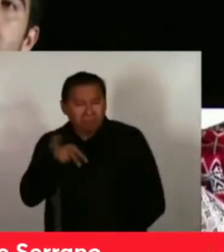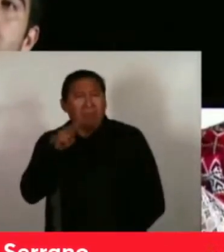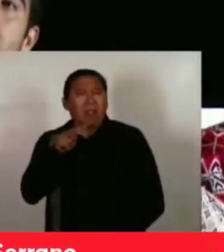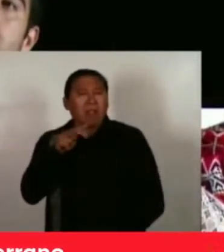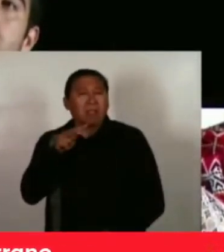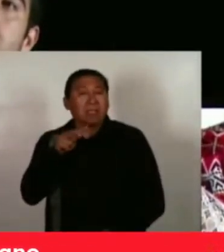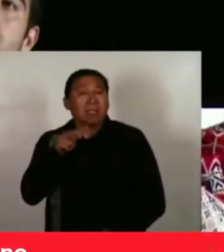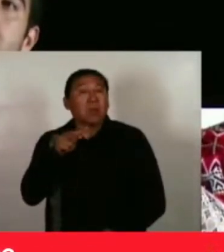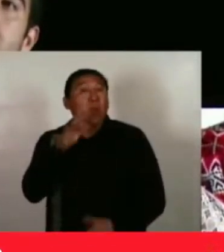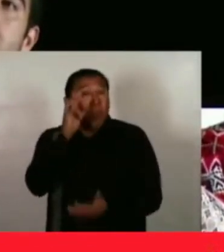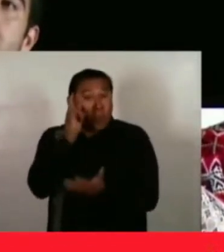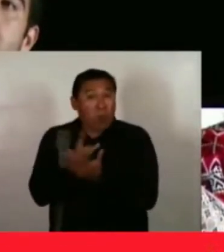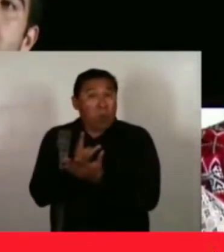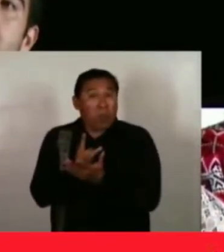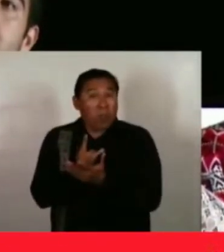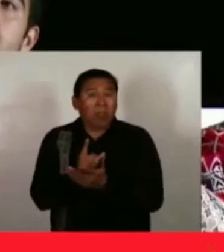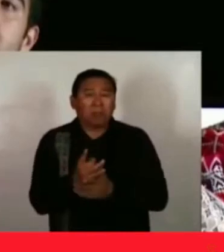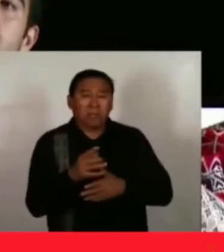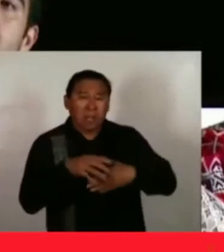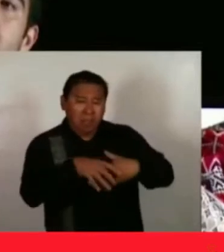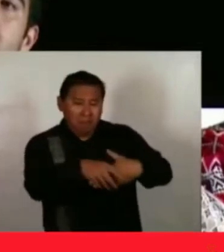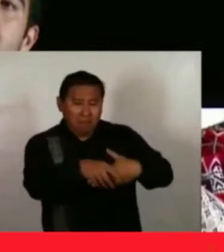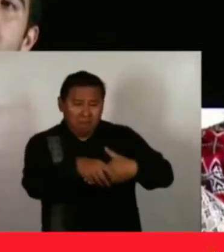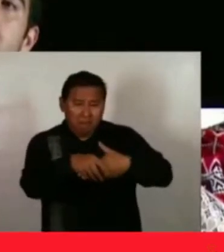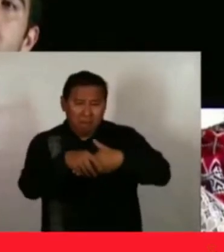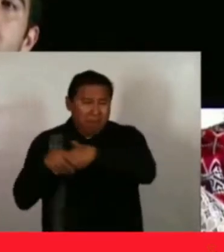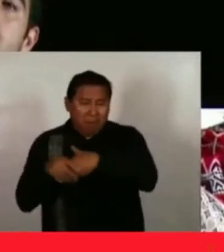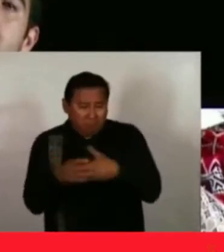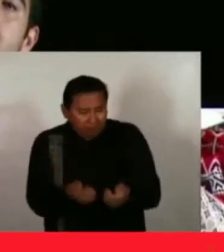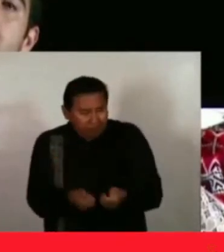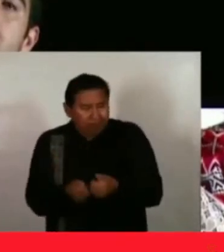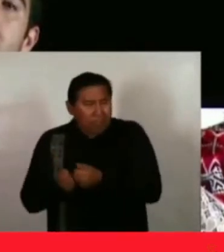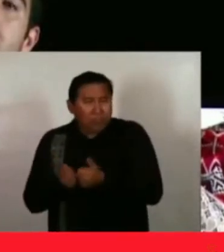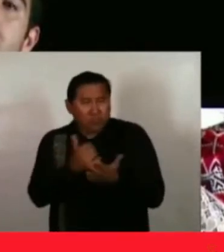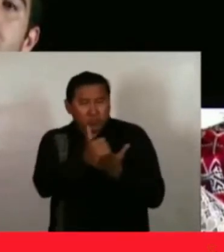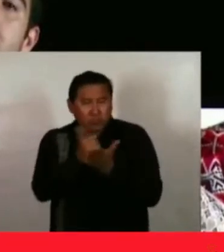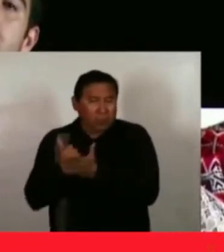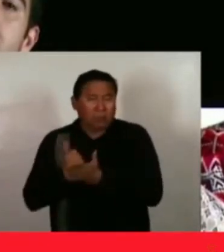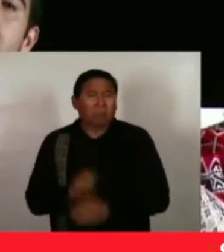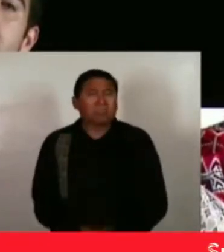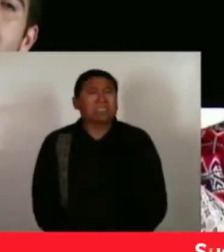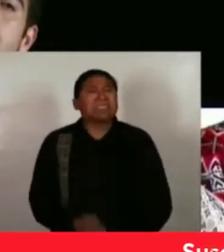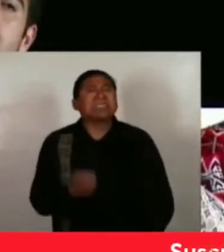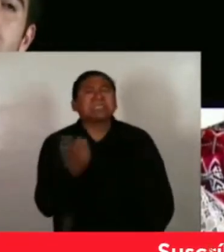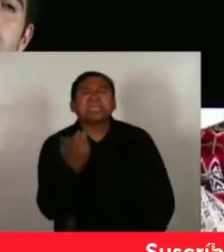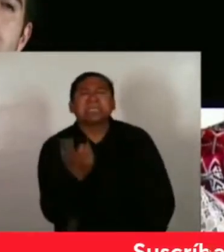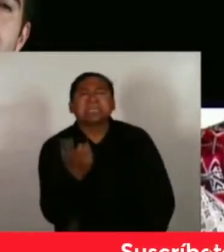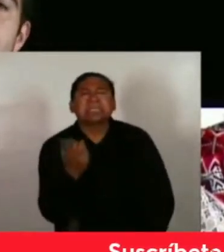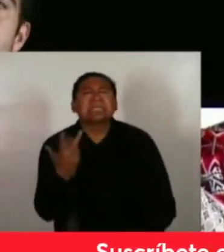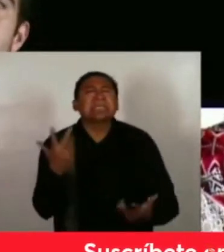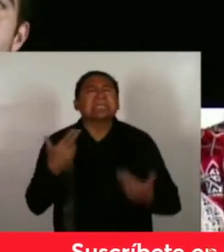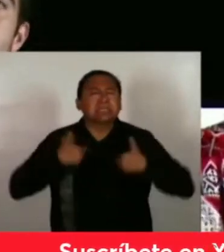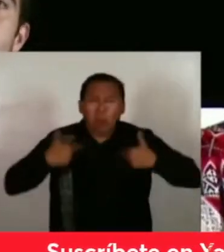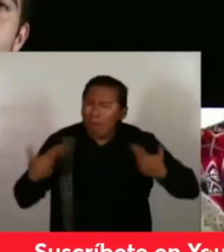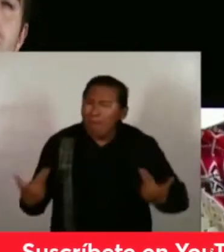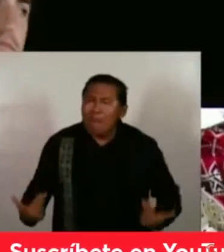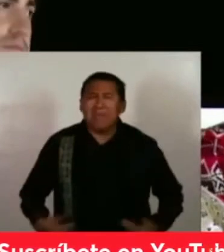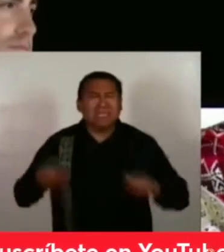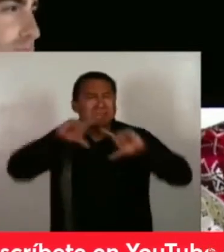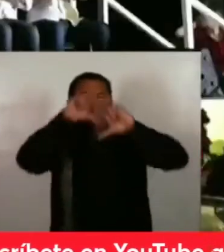a menos que uno le dé la mano para levantarlo. Ese es el humanismo